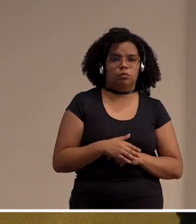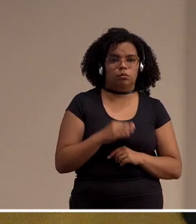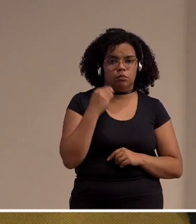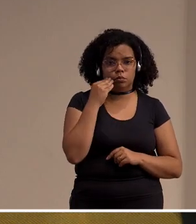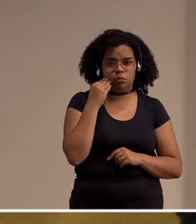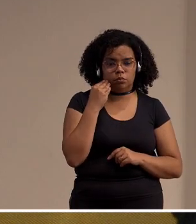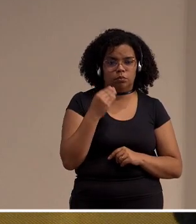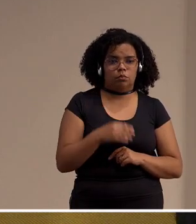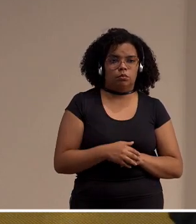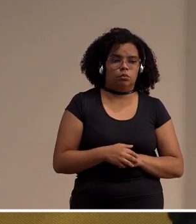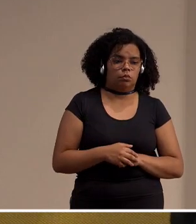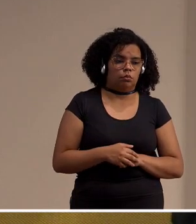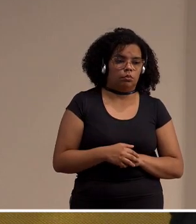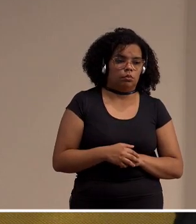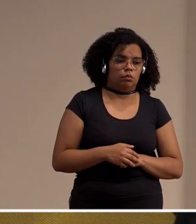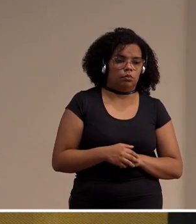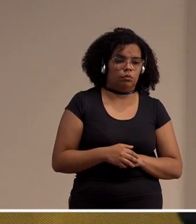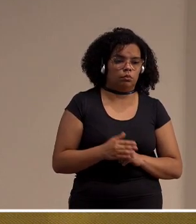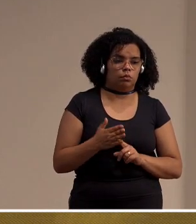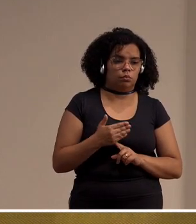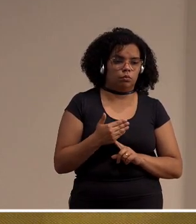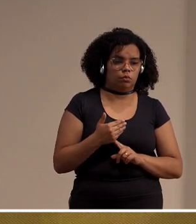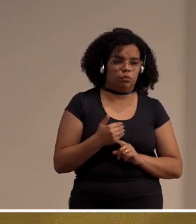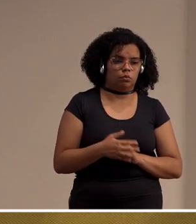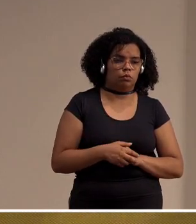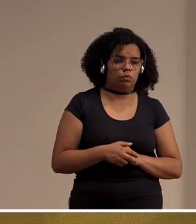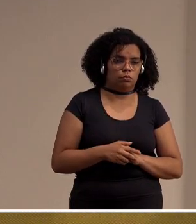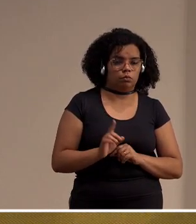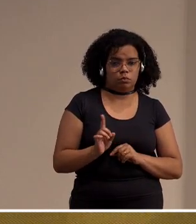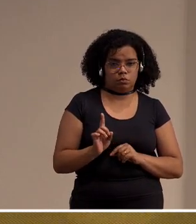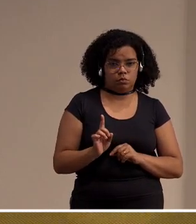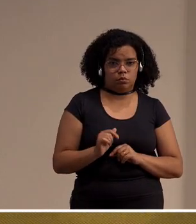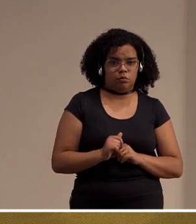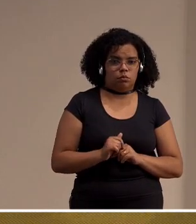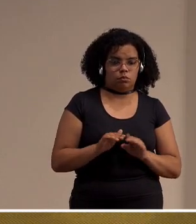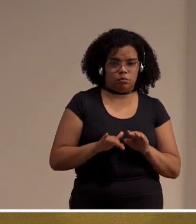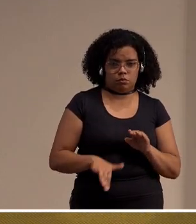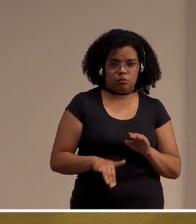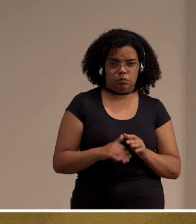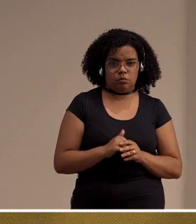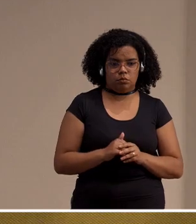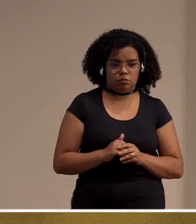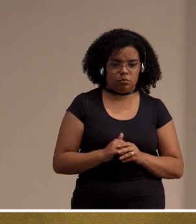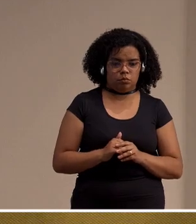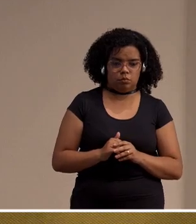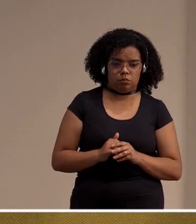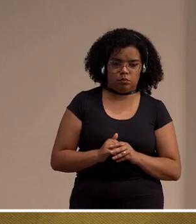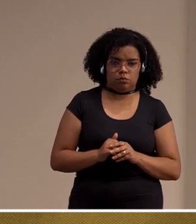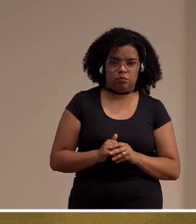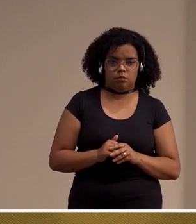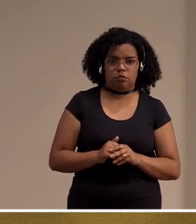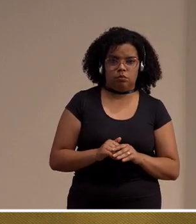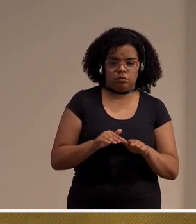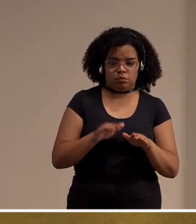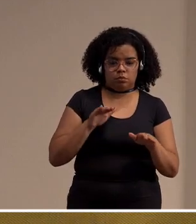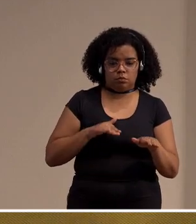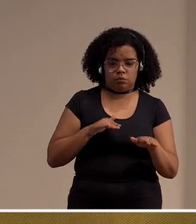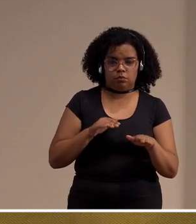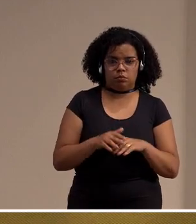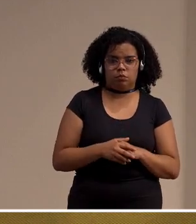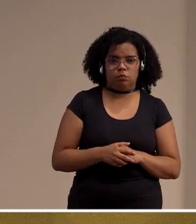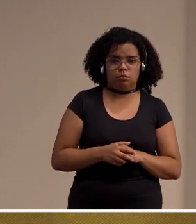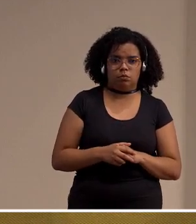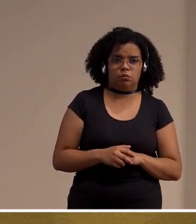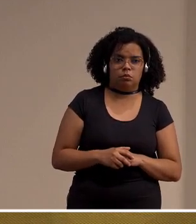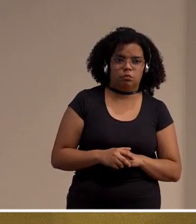experiencia con la tecnología no es que es inferior o un paso abajo no sur, sino que